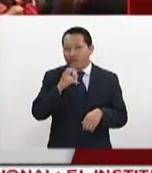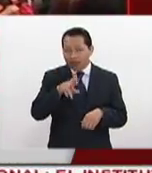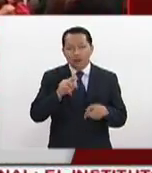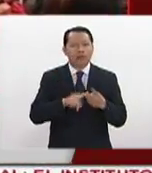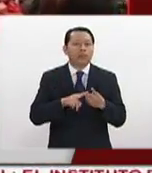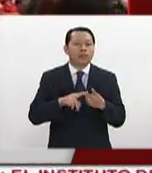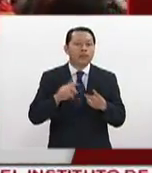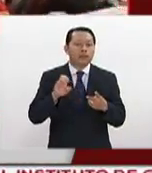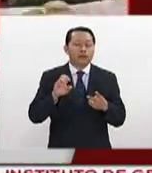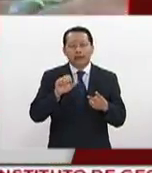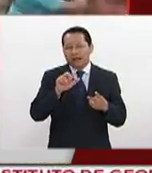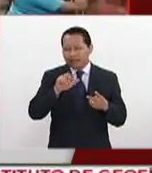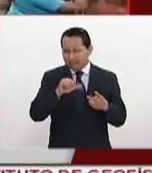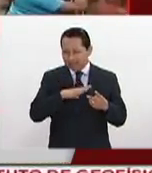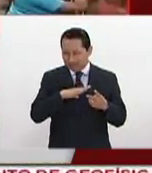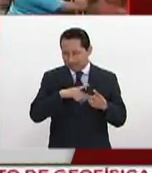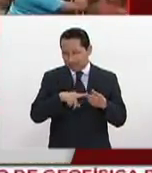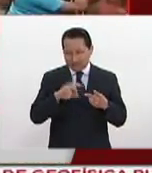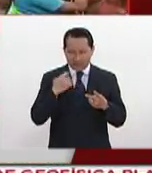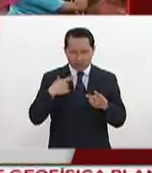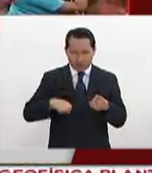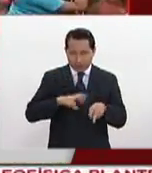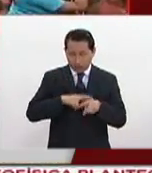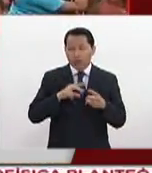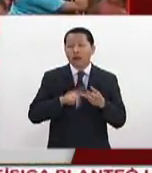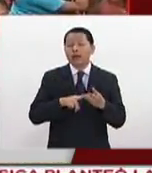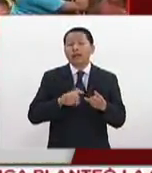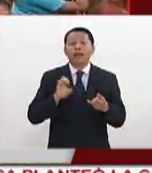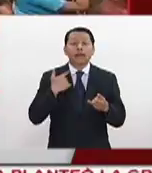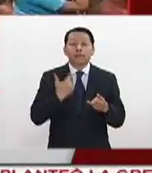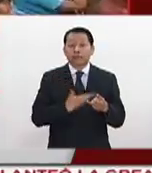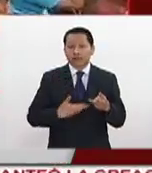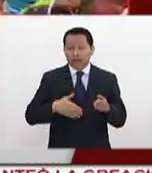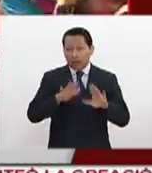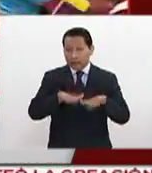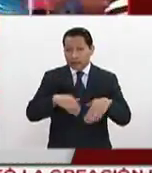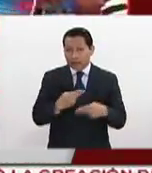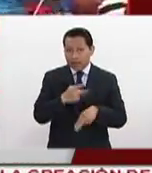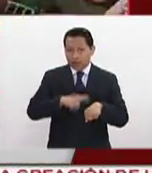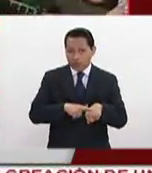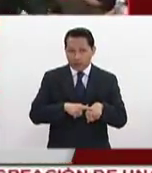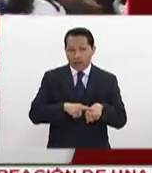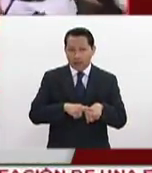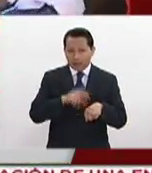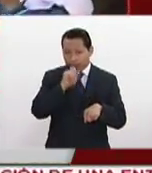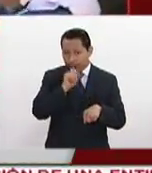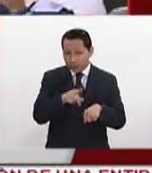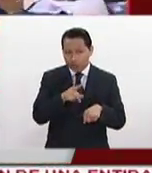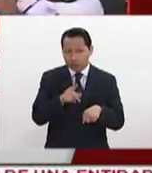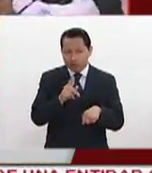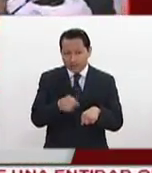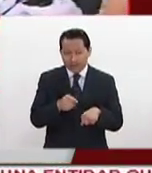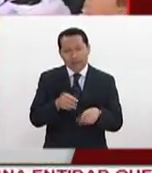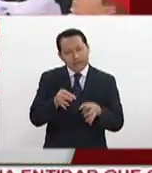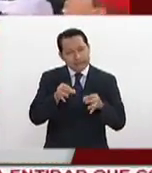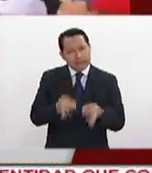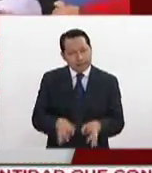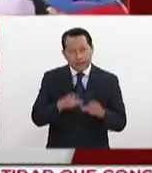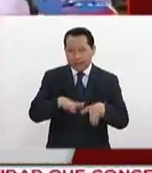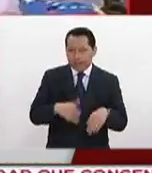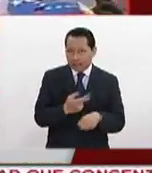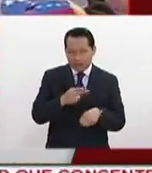ex gobernador de Lara, está por ejemplo el expresidente de la Asamblea Nacional, de la Asamblea